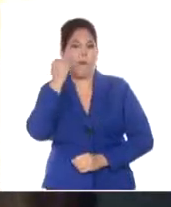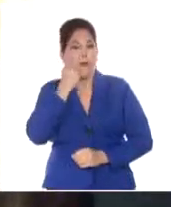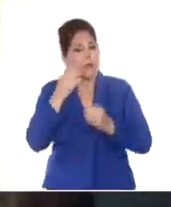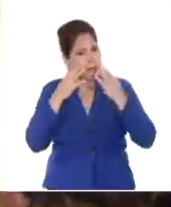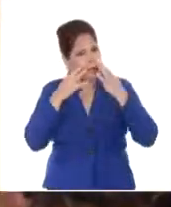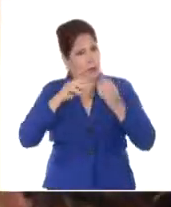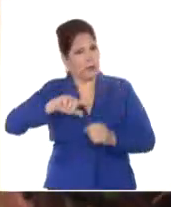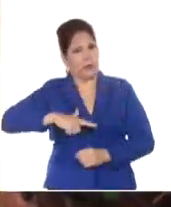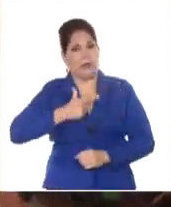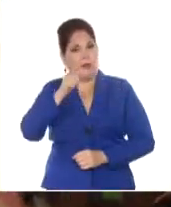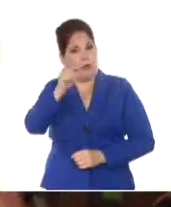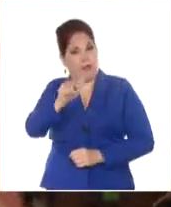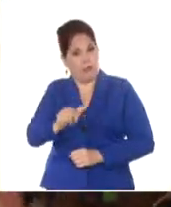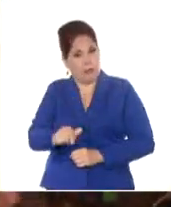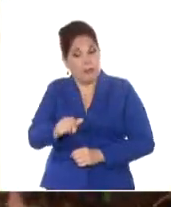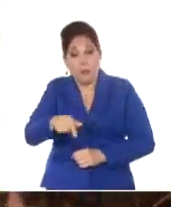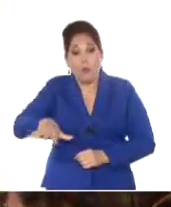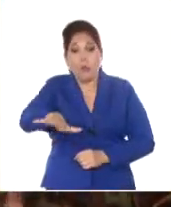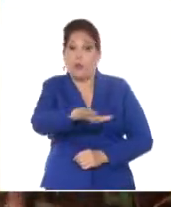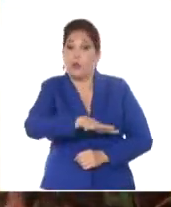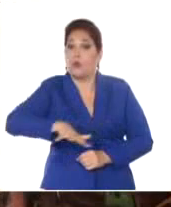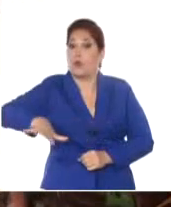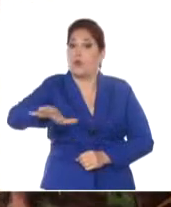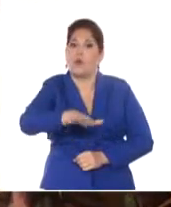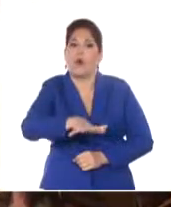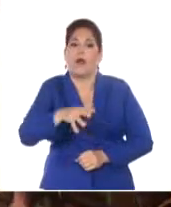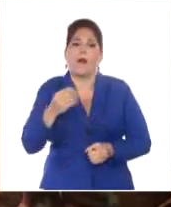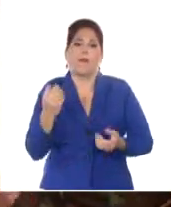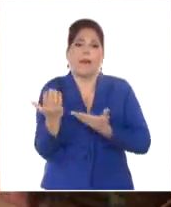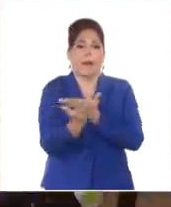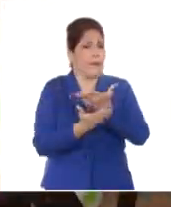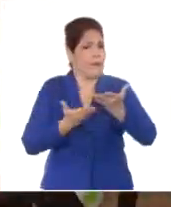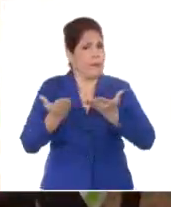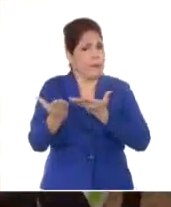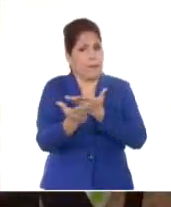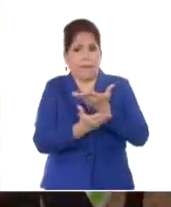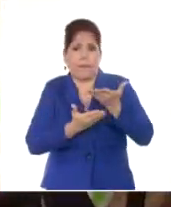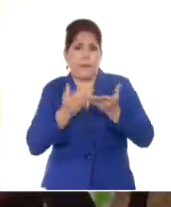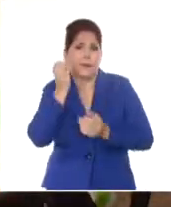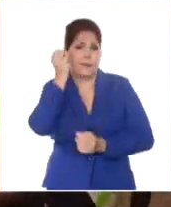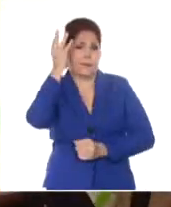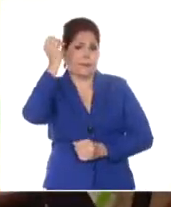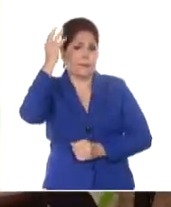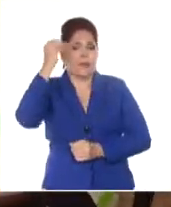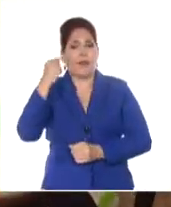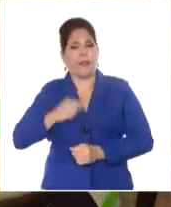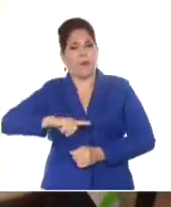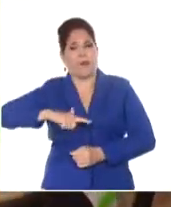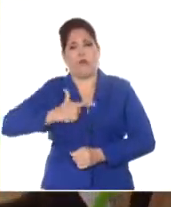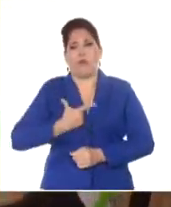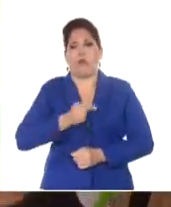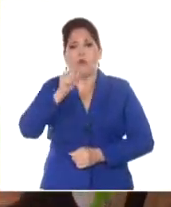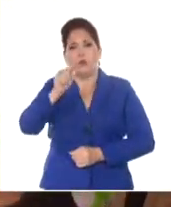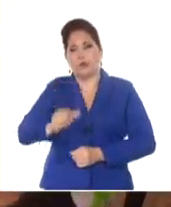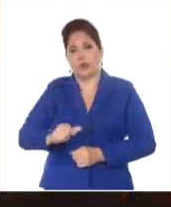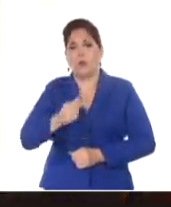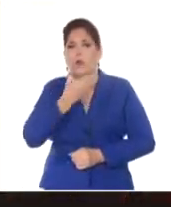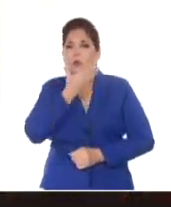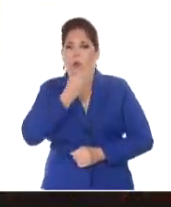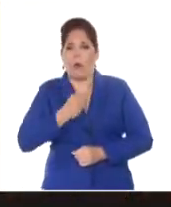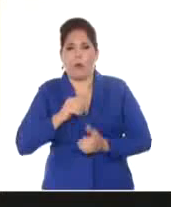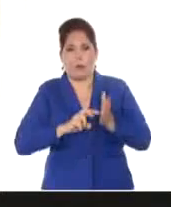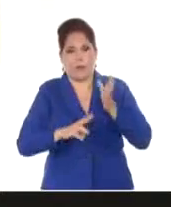las actuaciones, es un espacio de confrontación, intercambio y crecimiento de los jóvenes artistas en